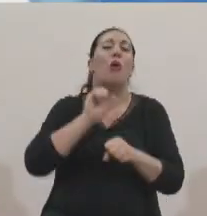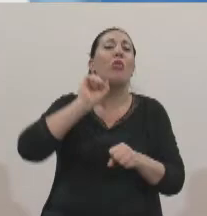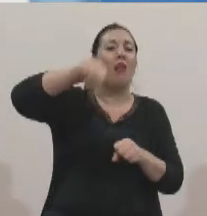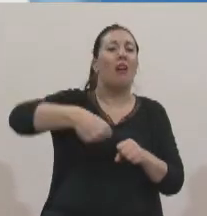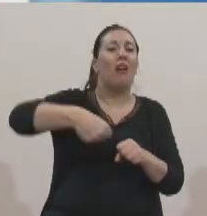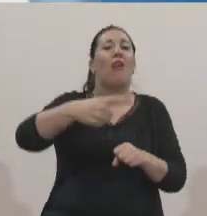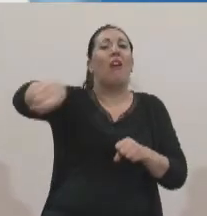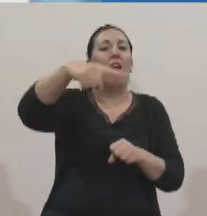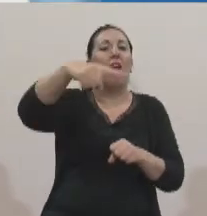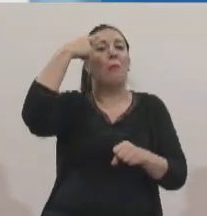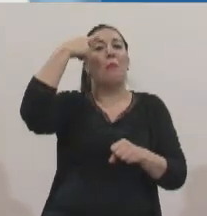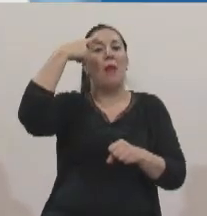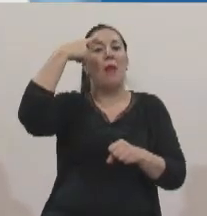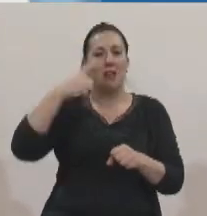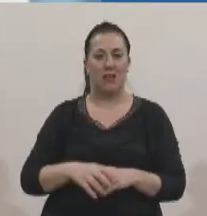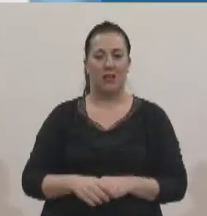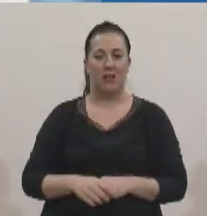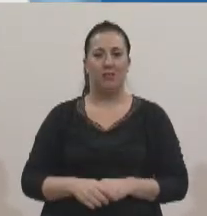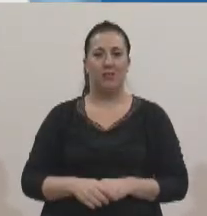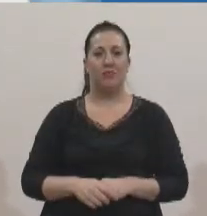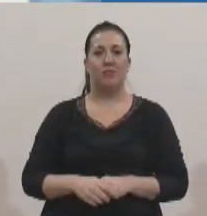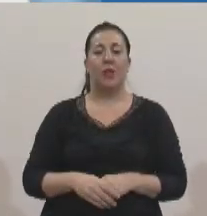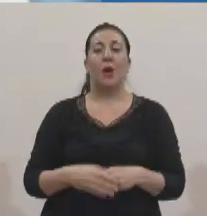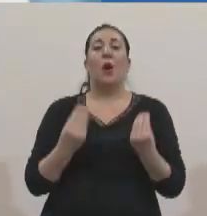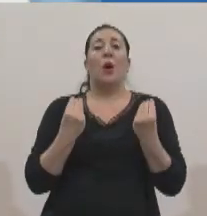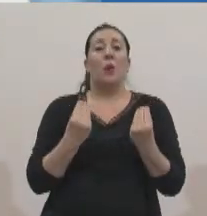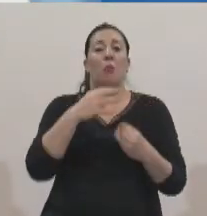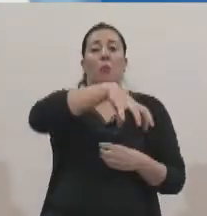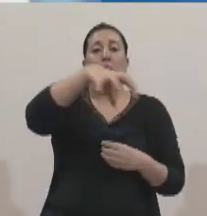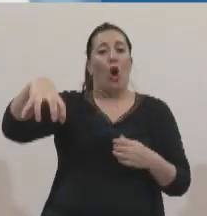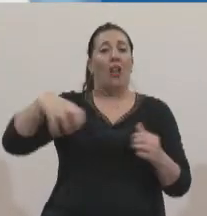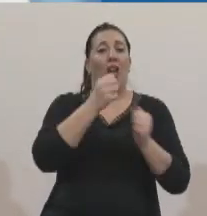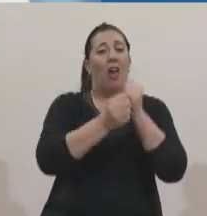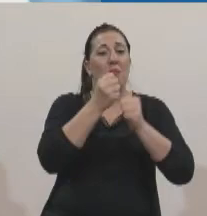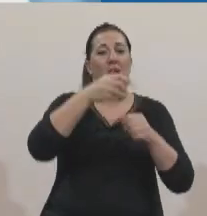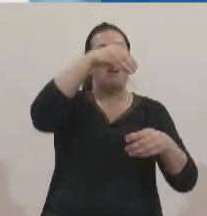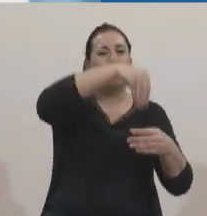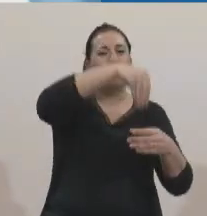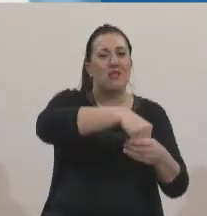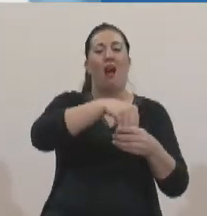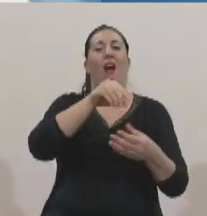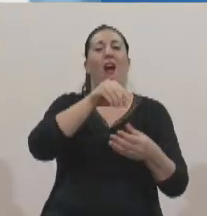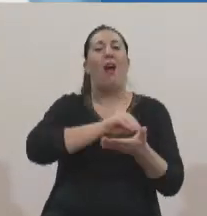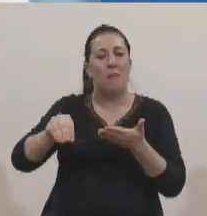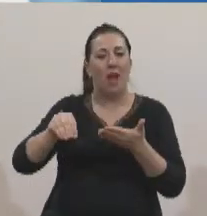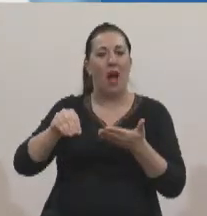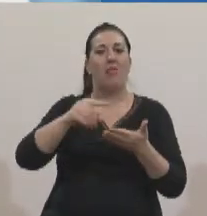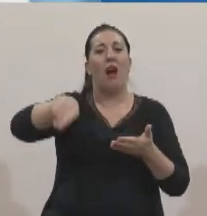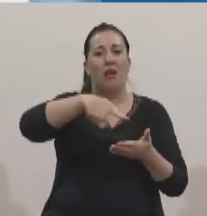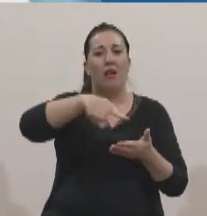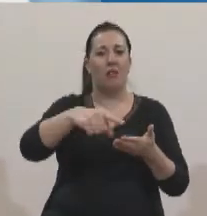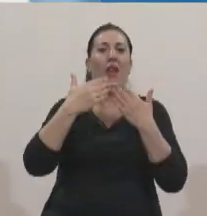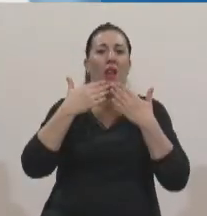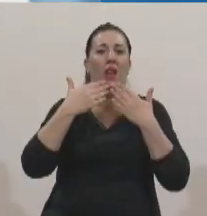quienes crean trabajo, porque las empresas y los empleados son en su conjunto el motor